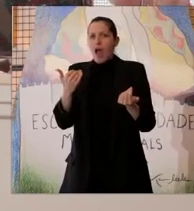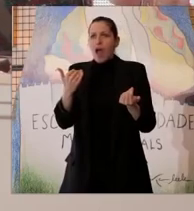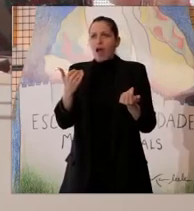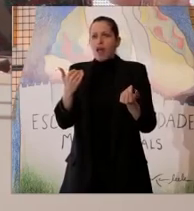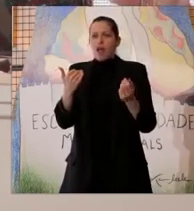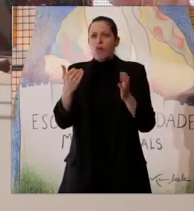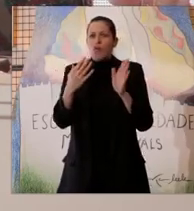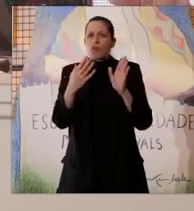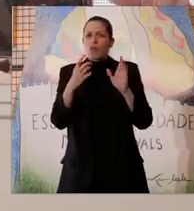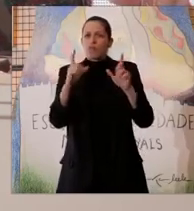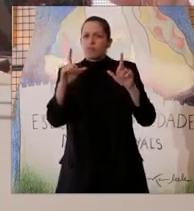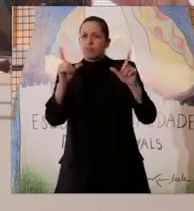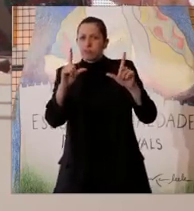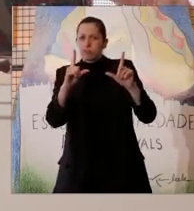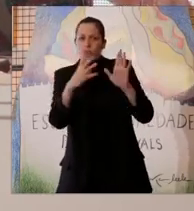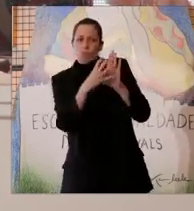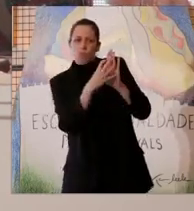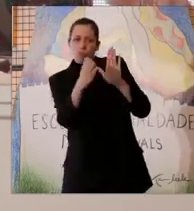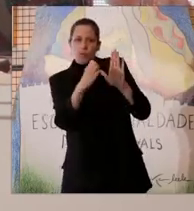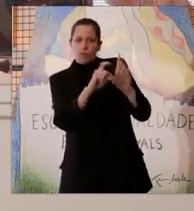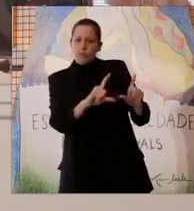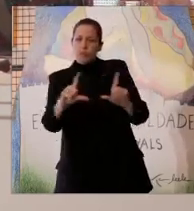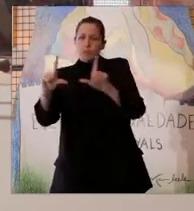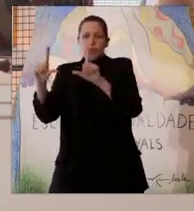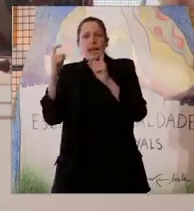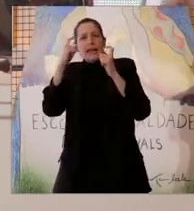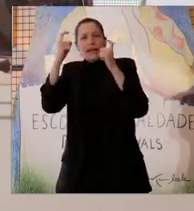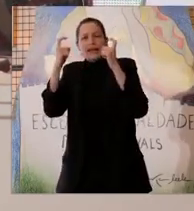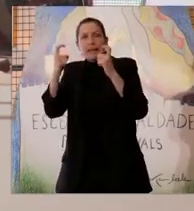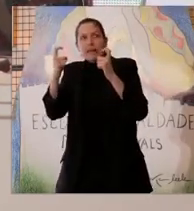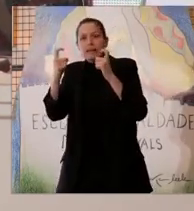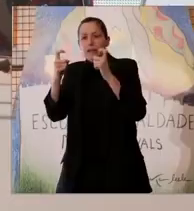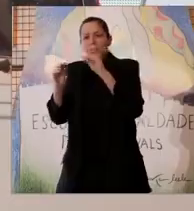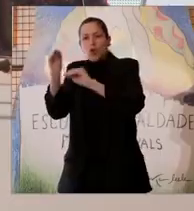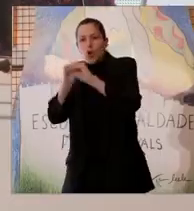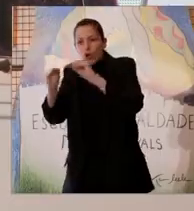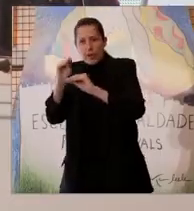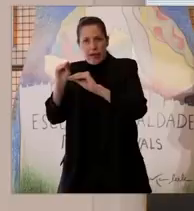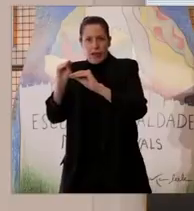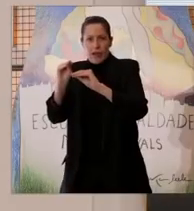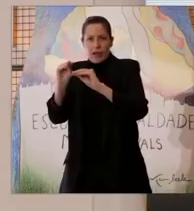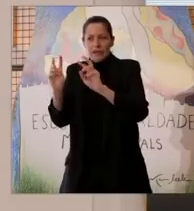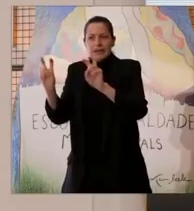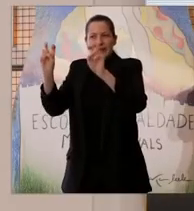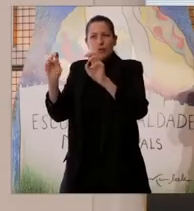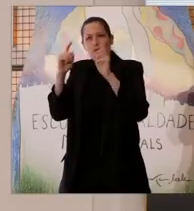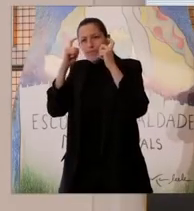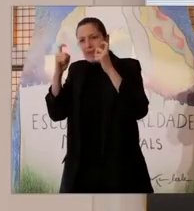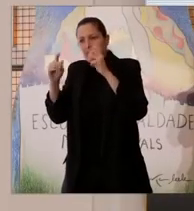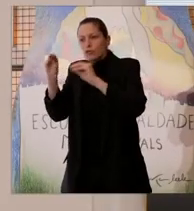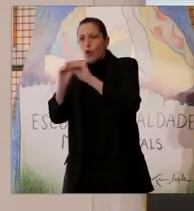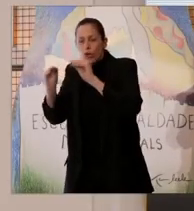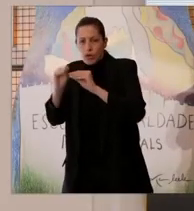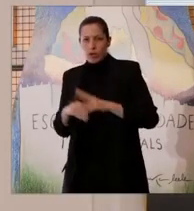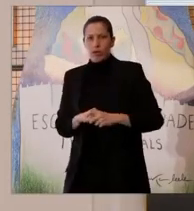retuiteas y intentas corregir ese titular el de ayer es que era absolutamente por ejemplo tu compañero Martín Bianchi del